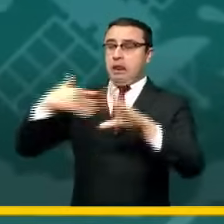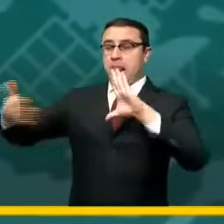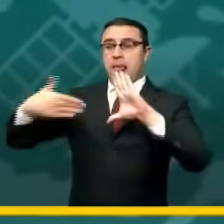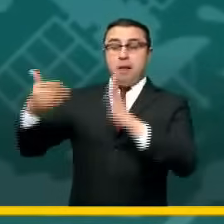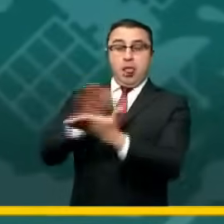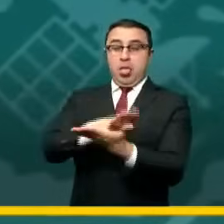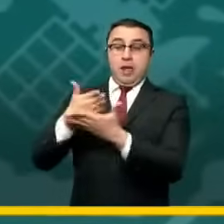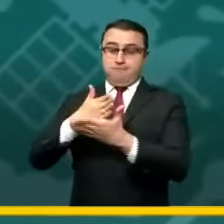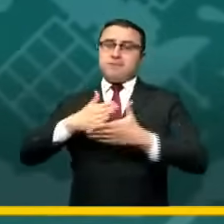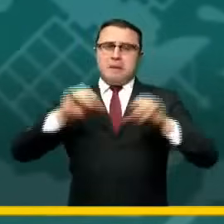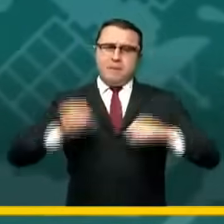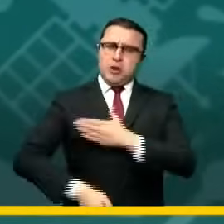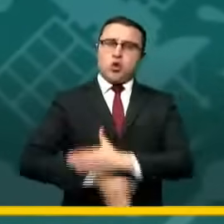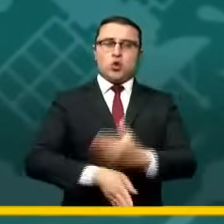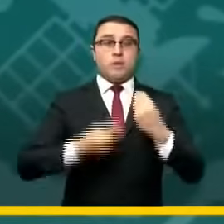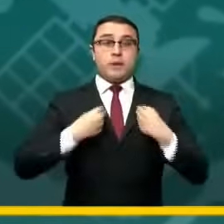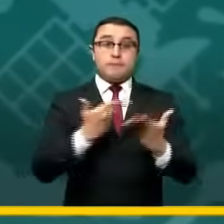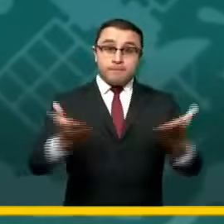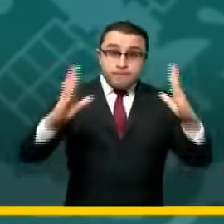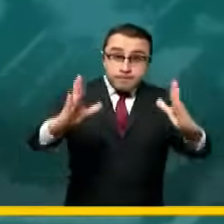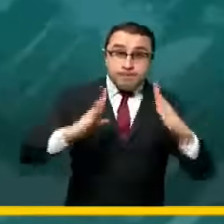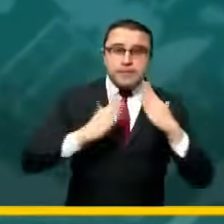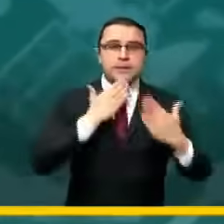crisis climática. Gracias, muy amable.